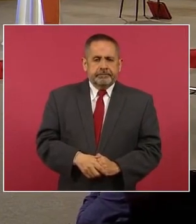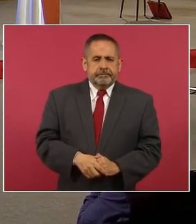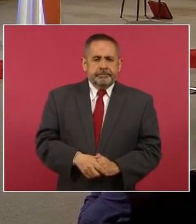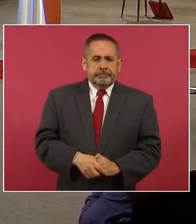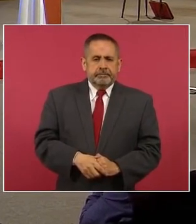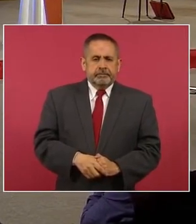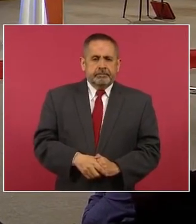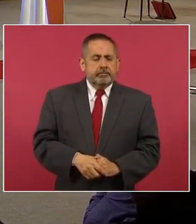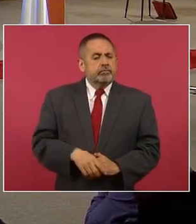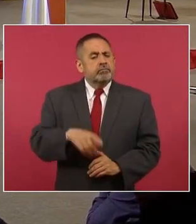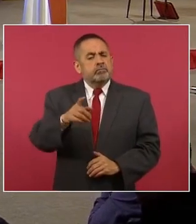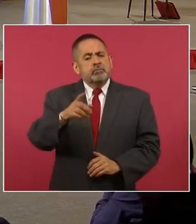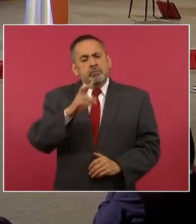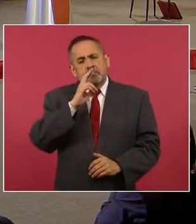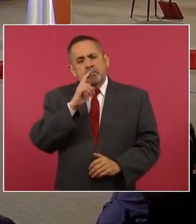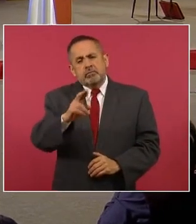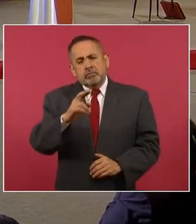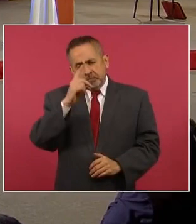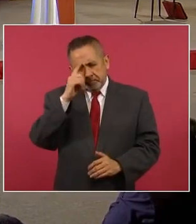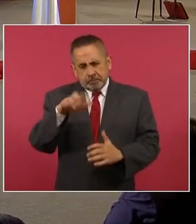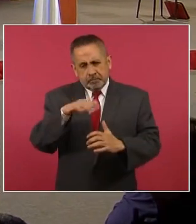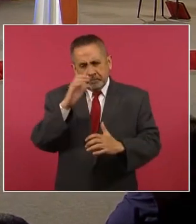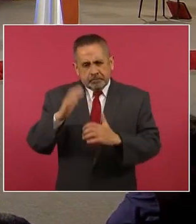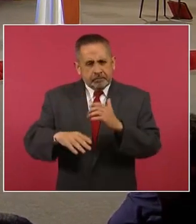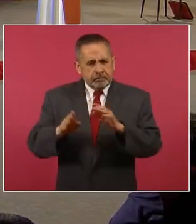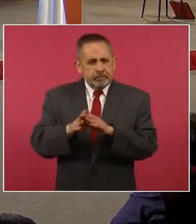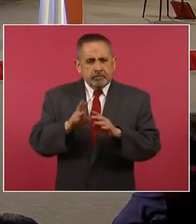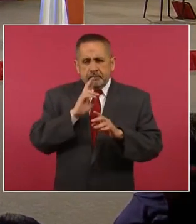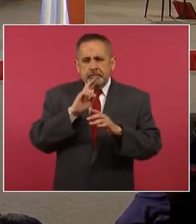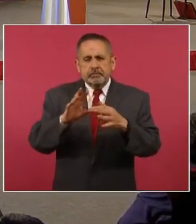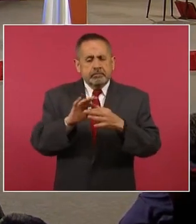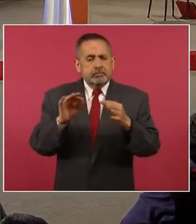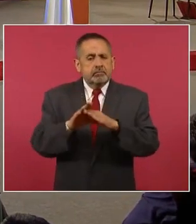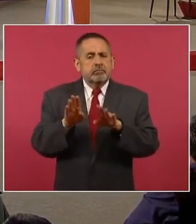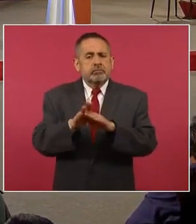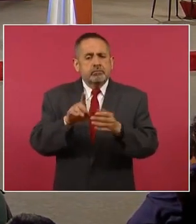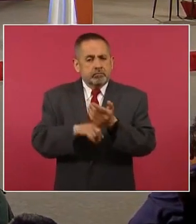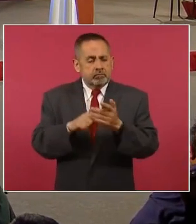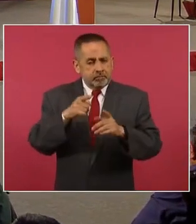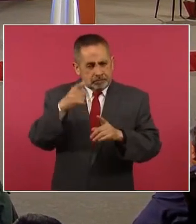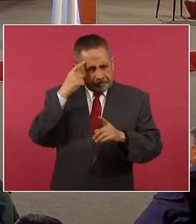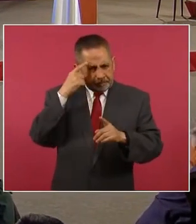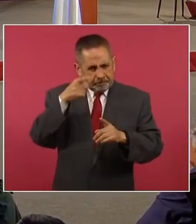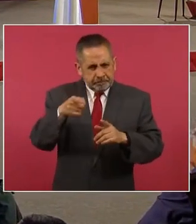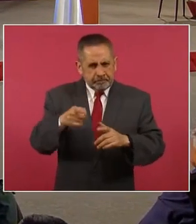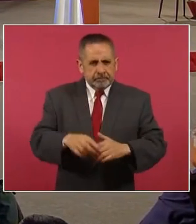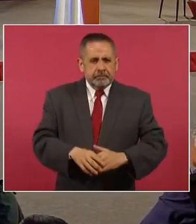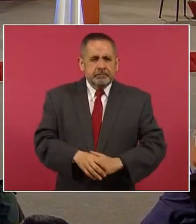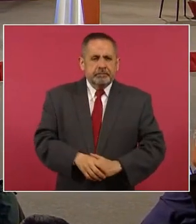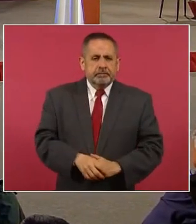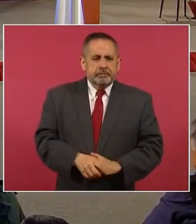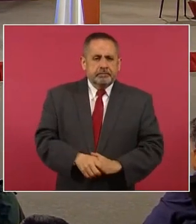Nada más lo del reporte de, para terminar con la sección.